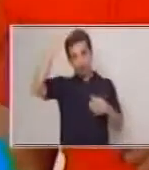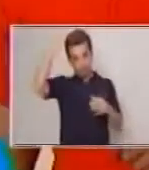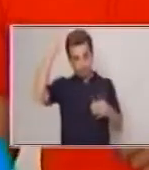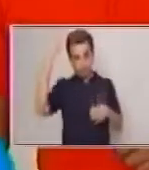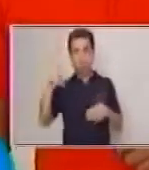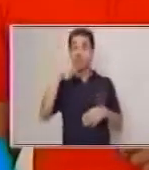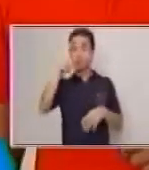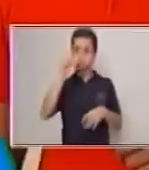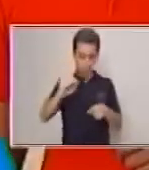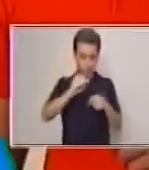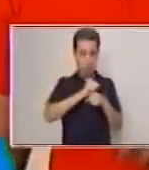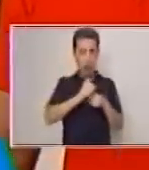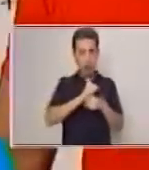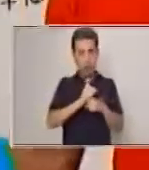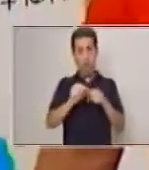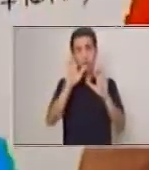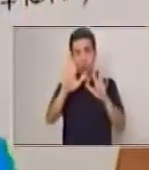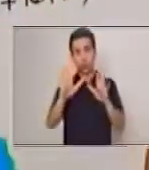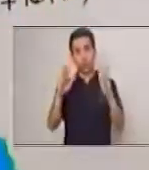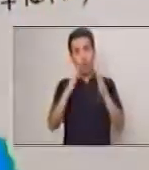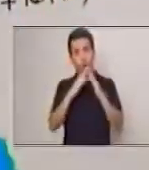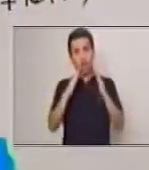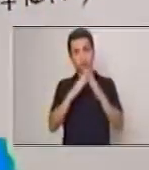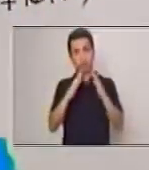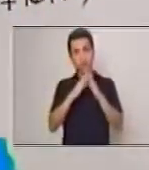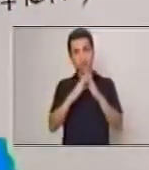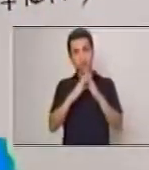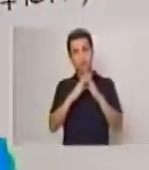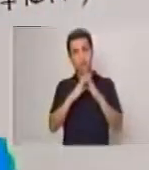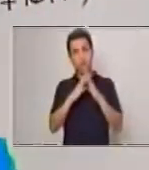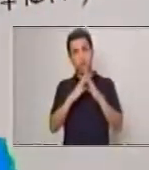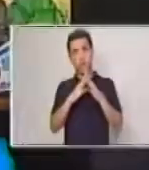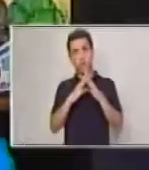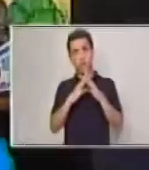Repasa en casa y sobre todo